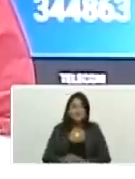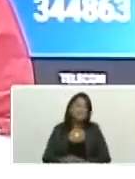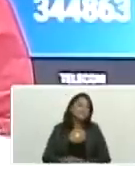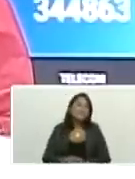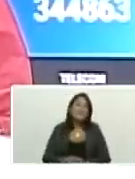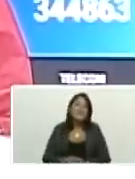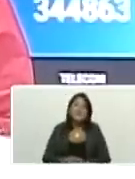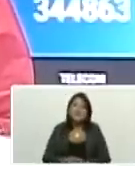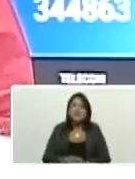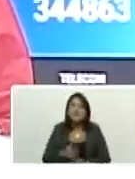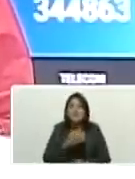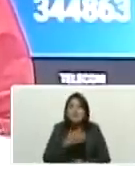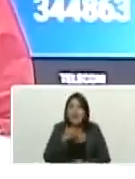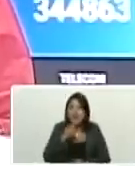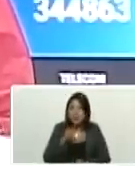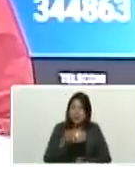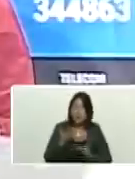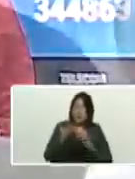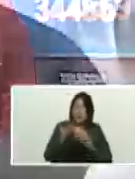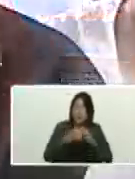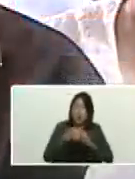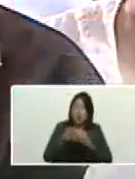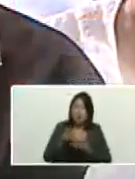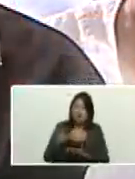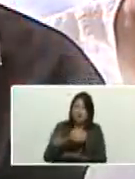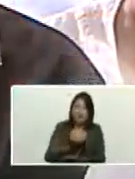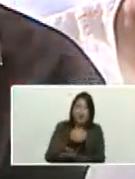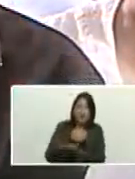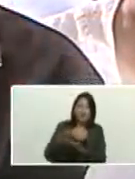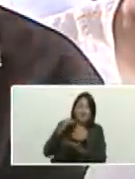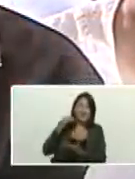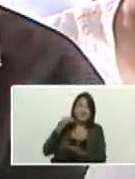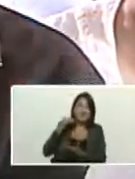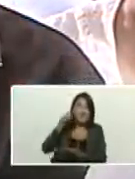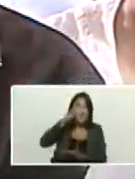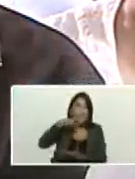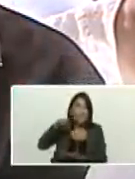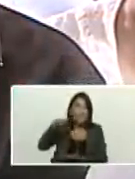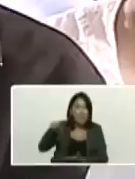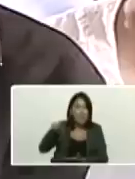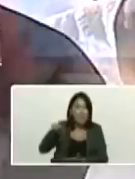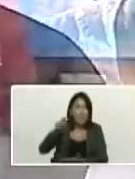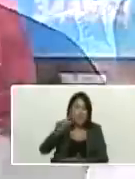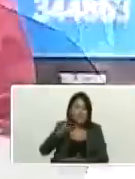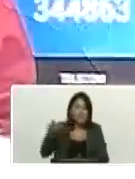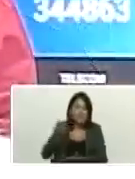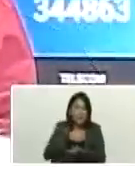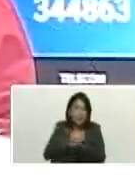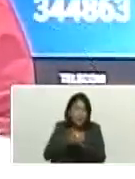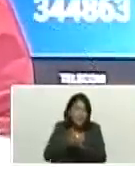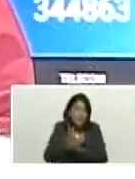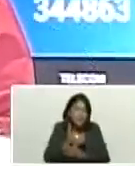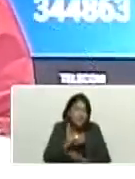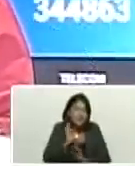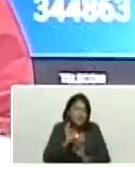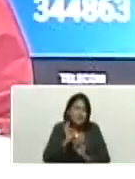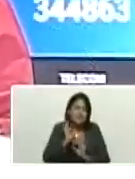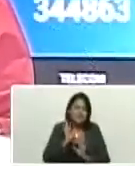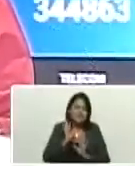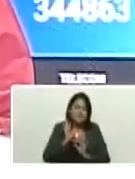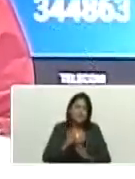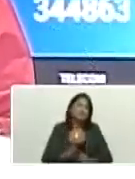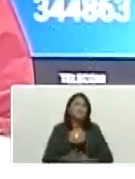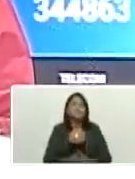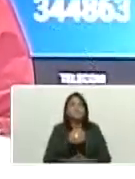Inspirarse, alimentarse espiritual e intelectualmente de los humildes, de la gente de a pie, de la gente